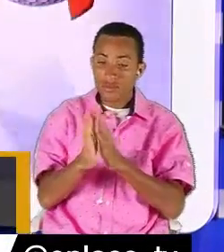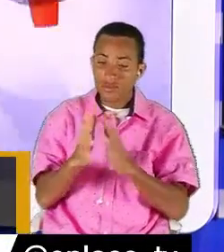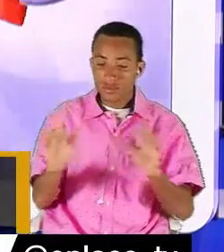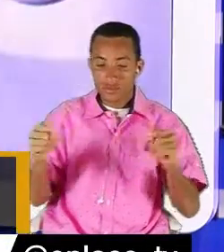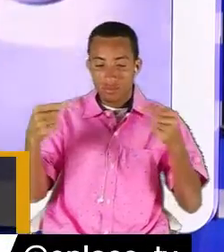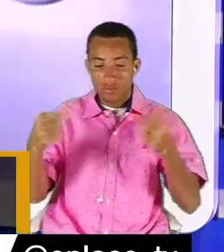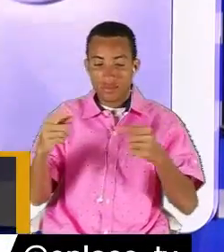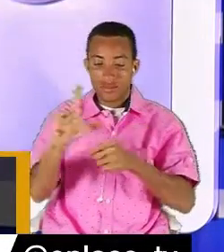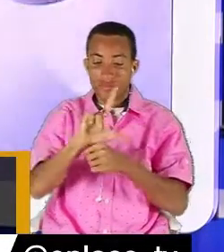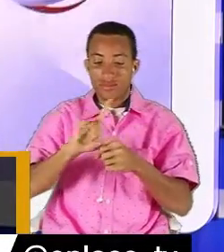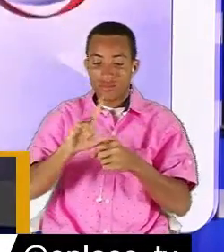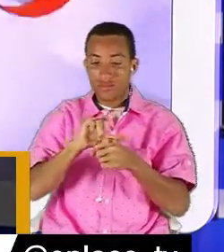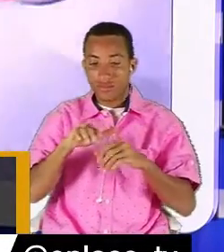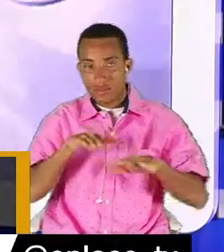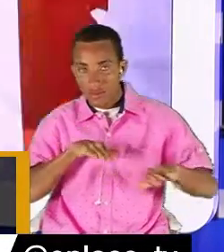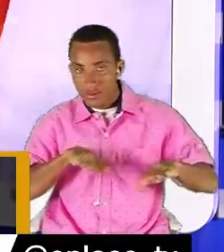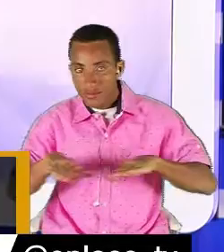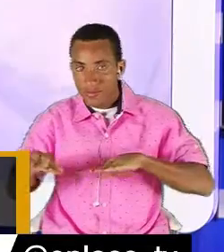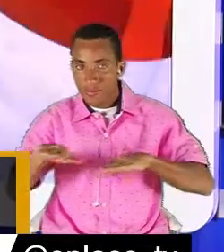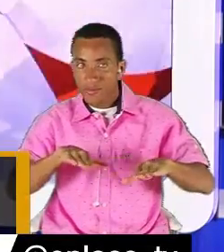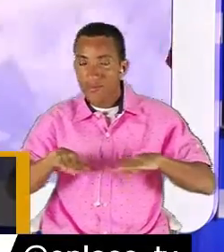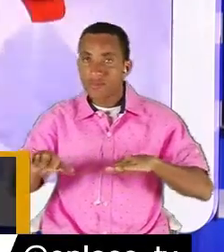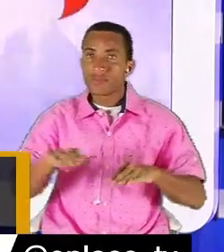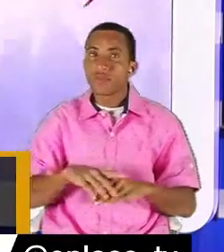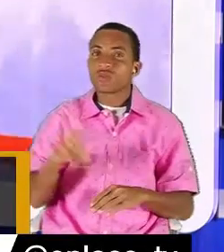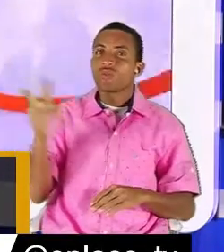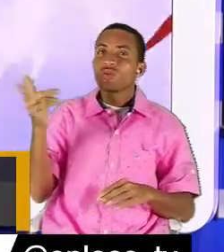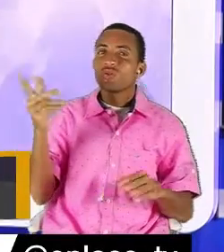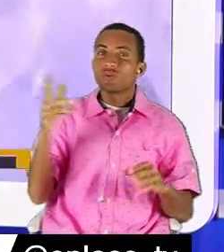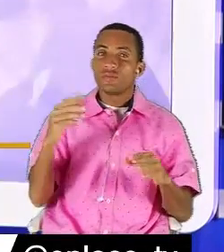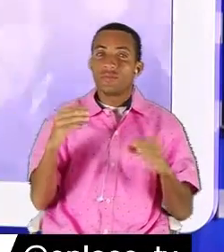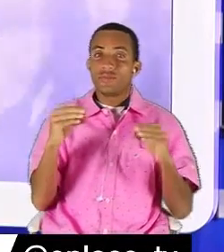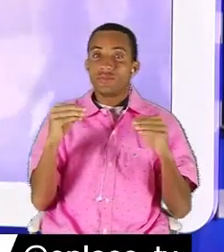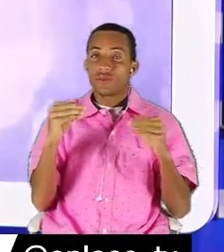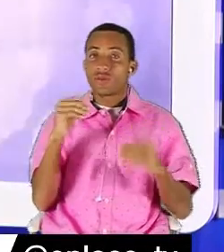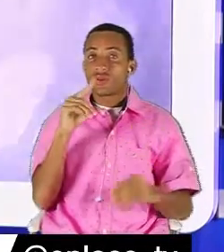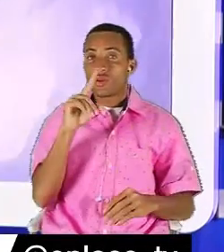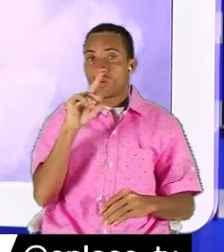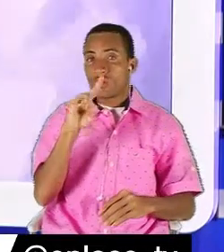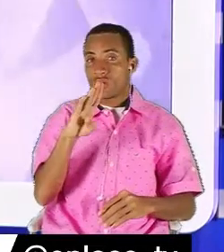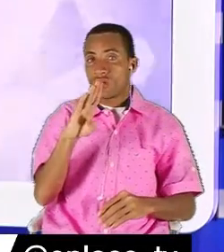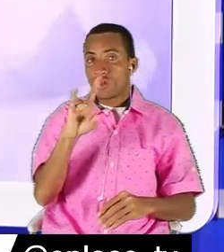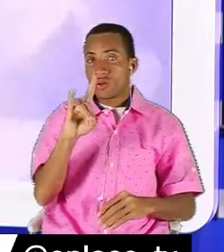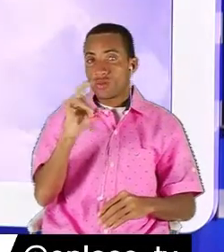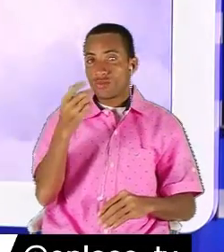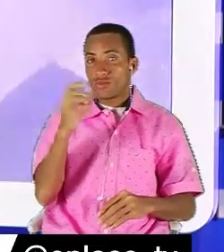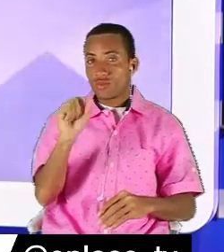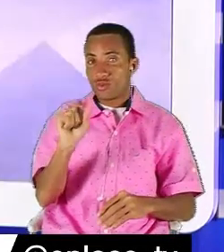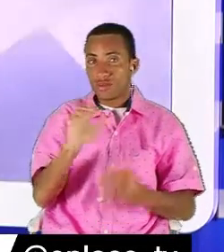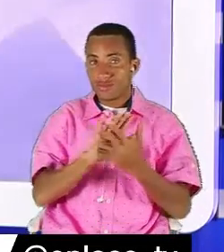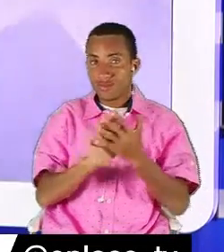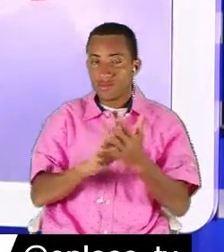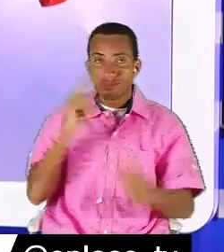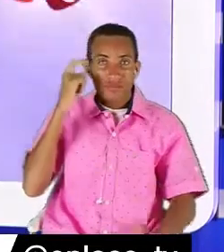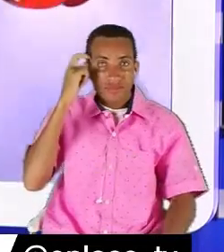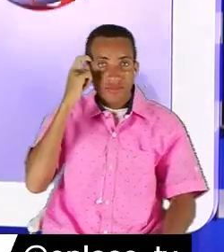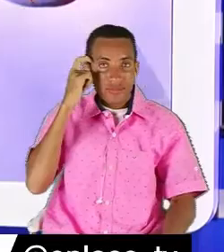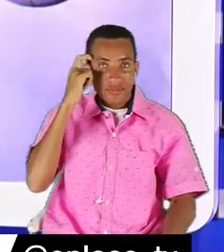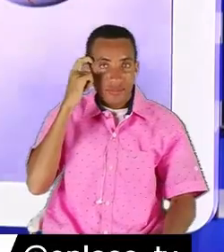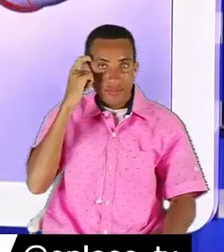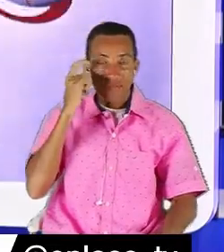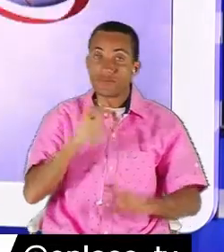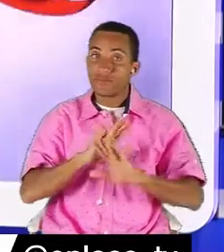de Patinaje, el cual se cumplió en Buga, Valle del Cauca, y donde nuestros patinadores, nuestros representantes, obtuvieron